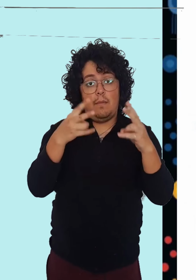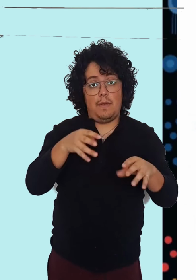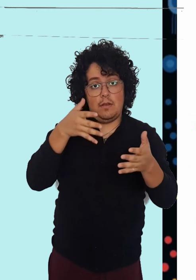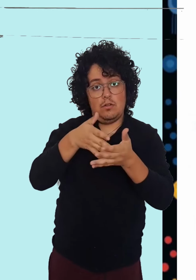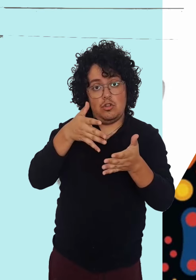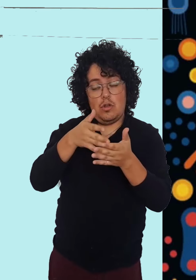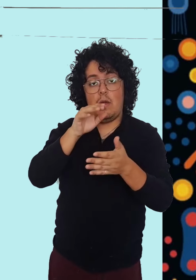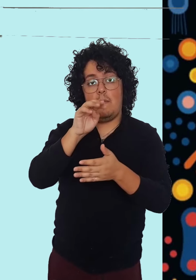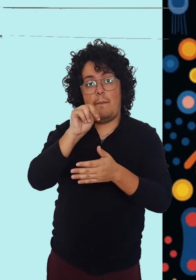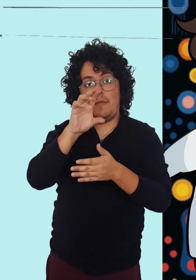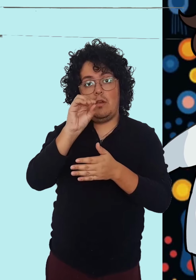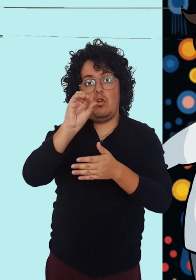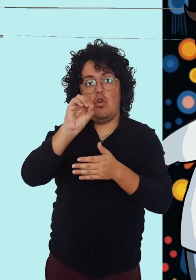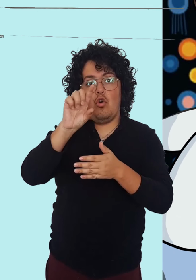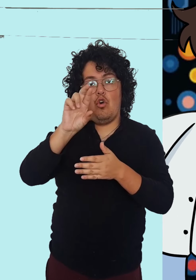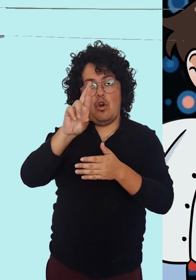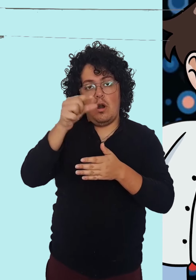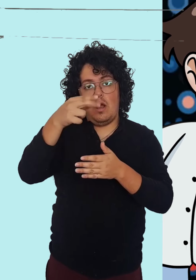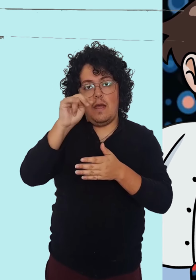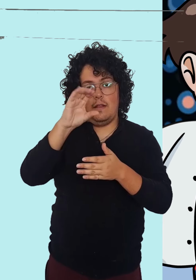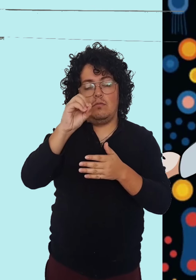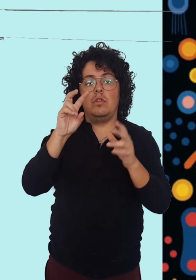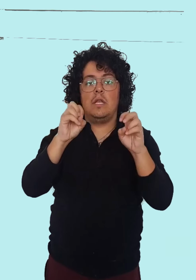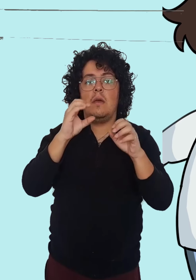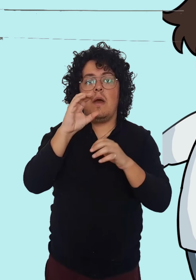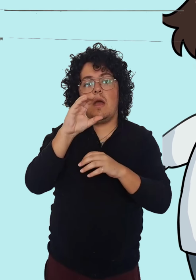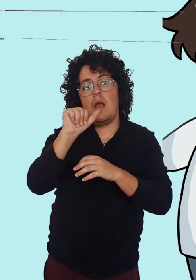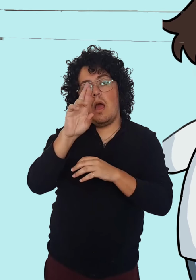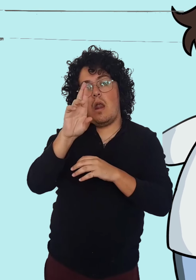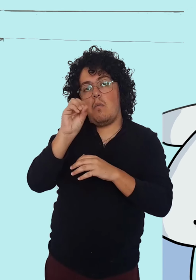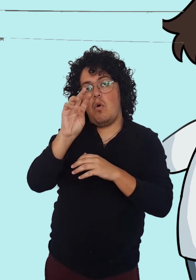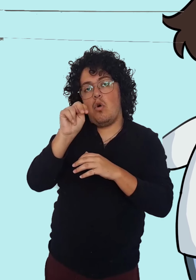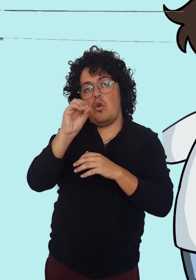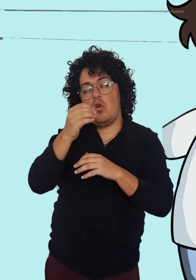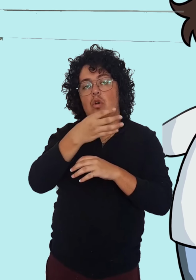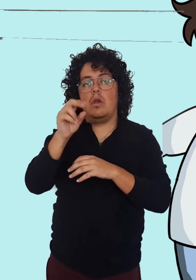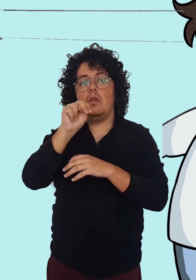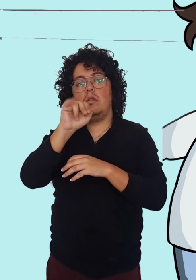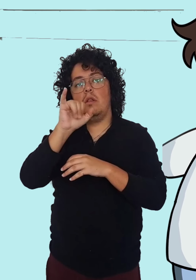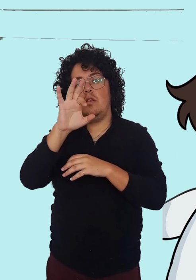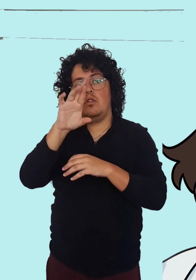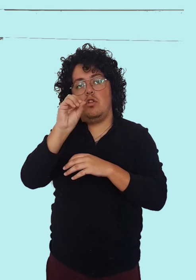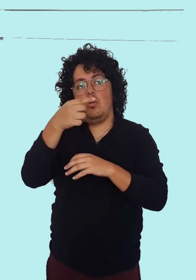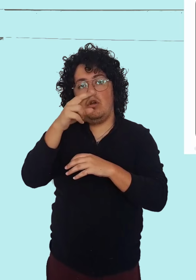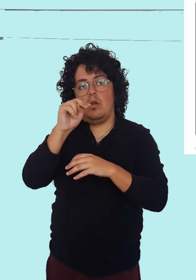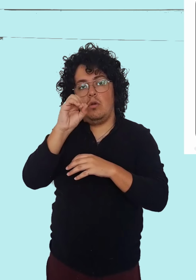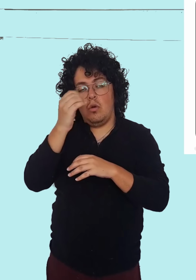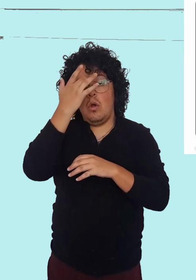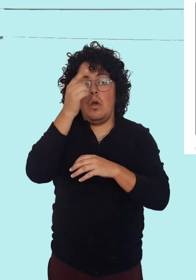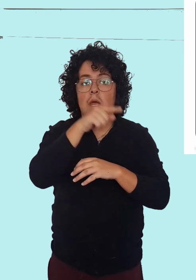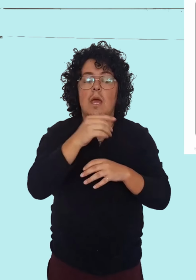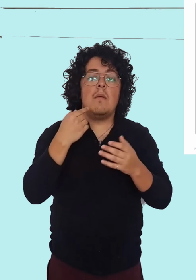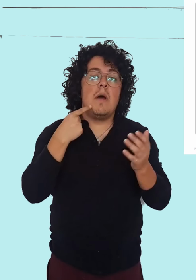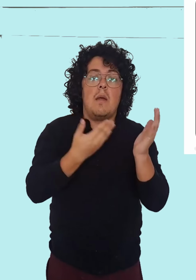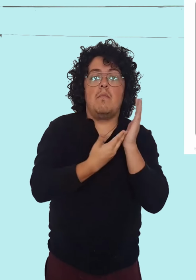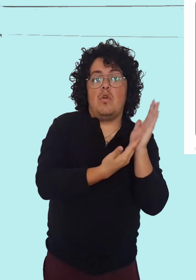gran utilidad para el estudio de ecología microbiana. También para el estudio de microorganismos participantes en el ciclo del carbono,